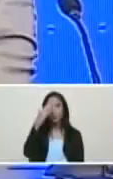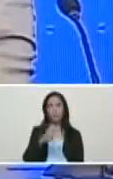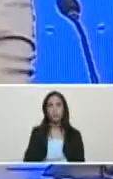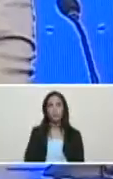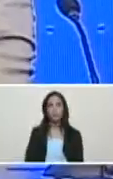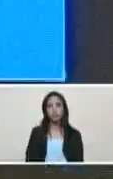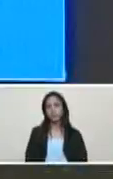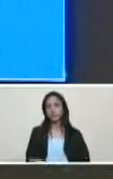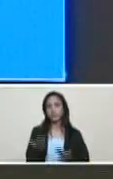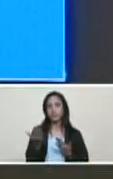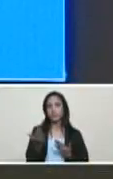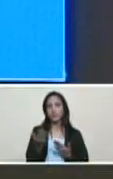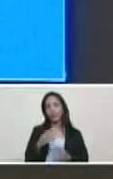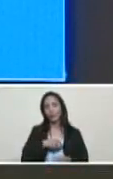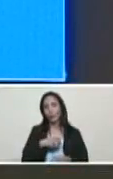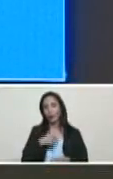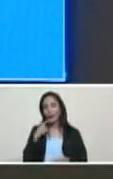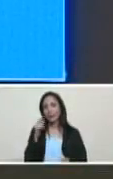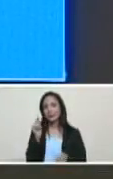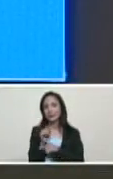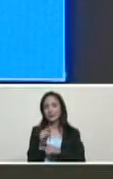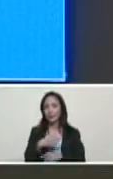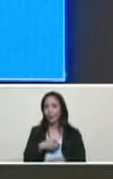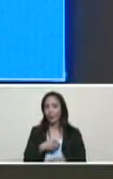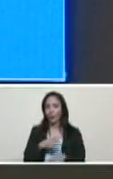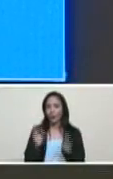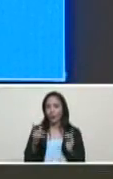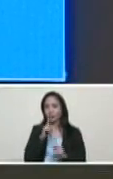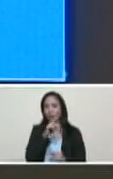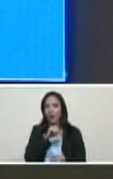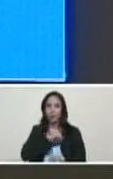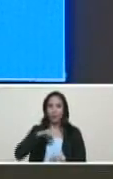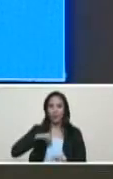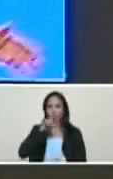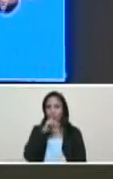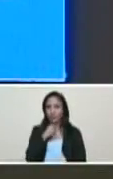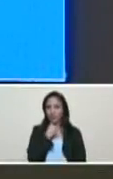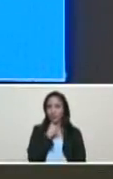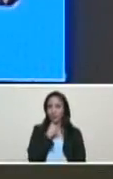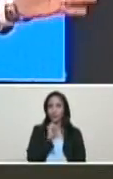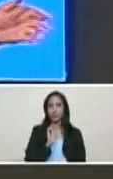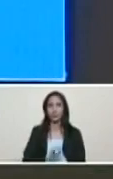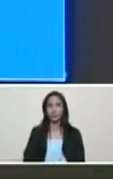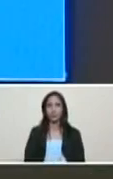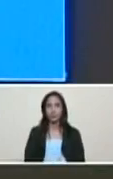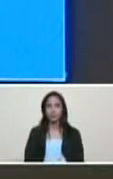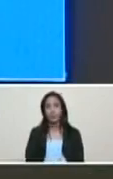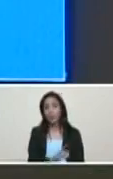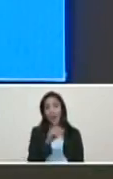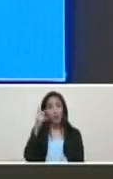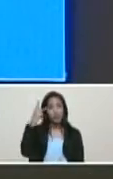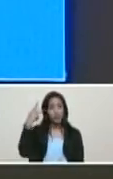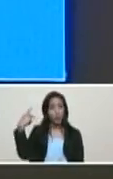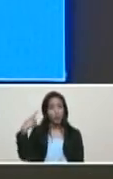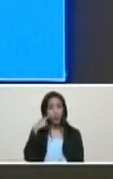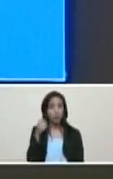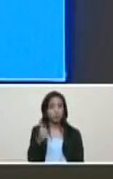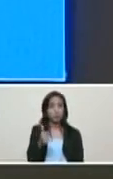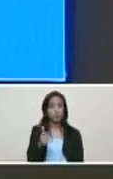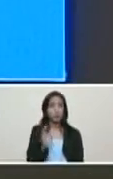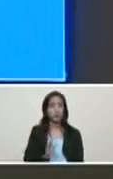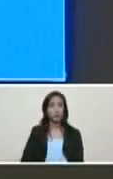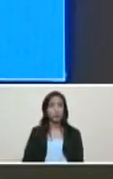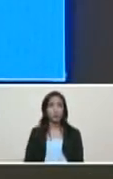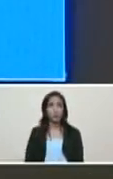no puedo decir algunas cosas por ahí de las que se hacen normalmente, pero es un buen psiquiatra. Es